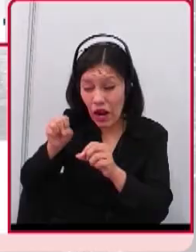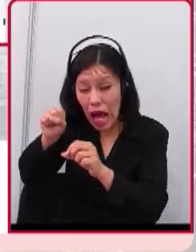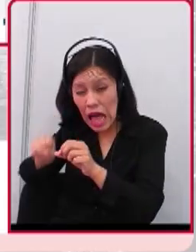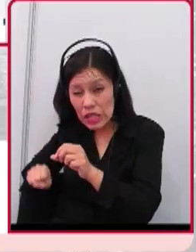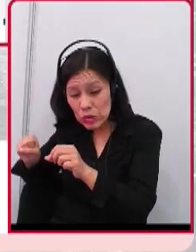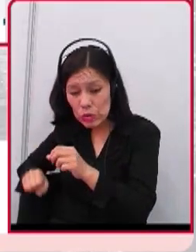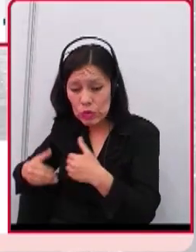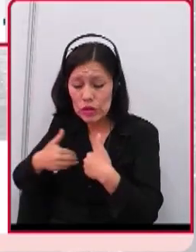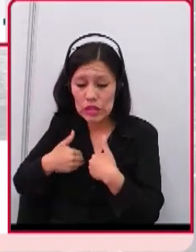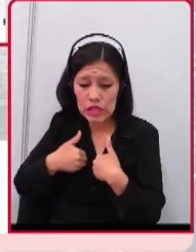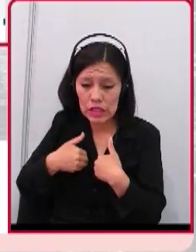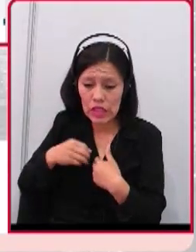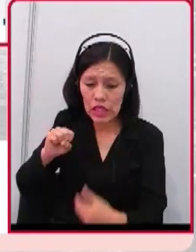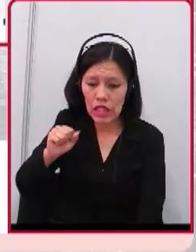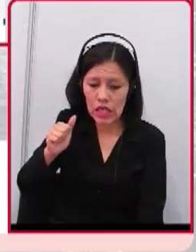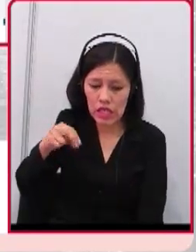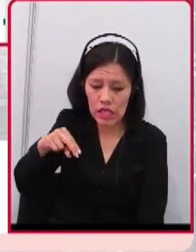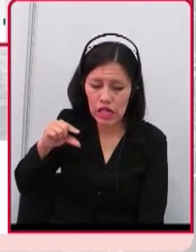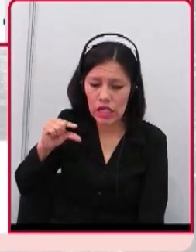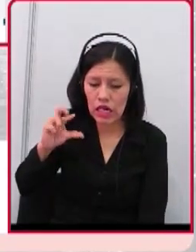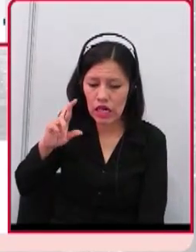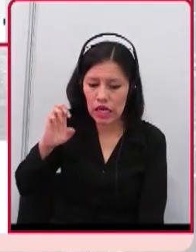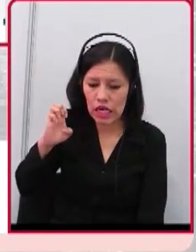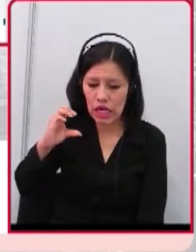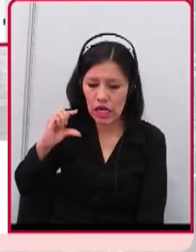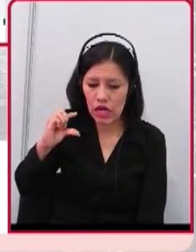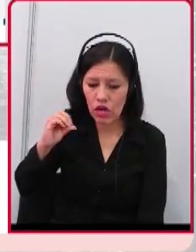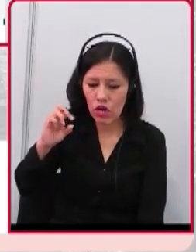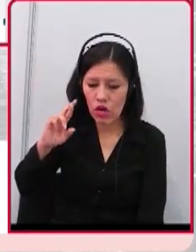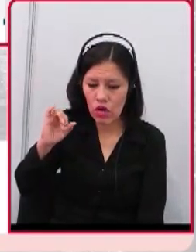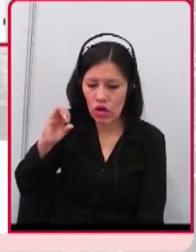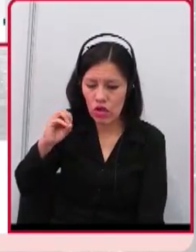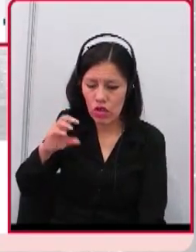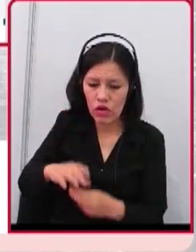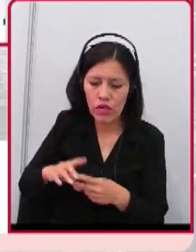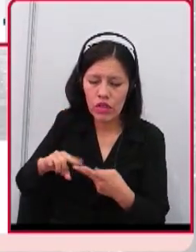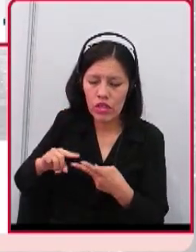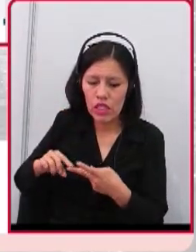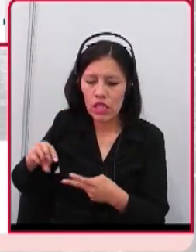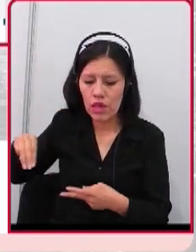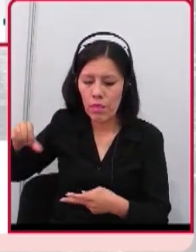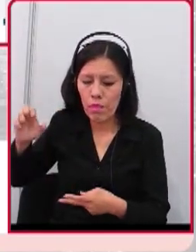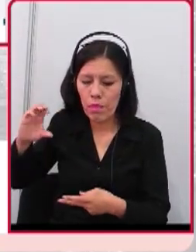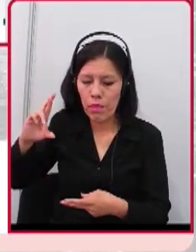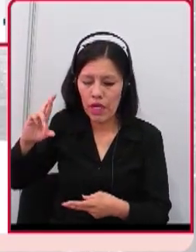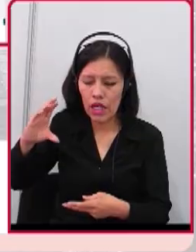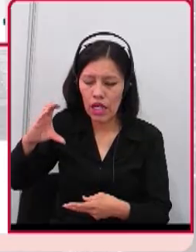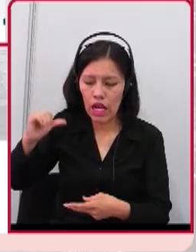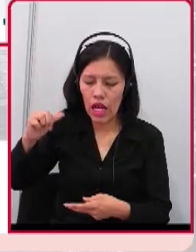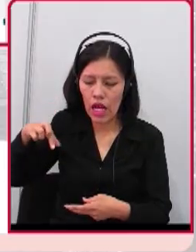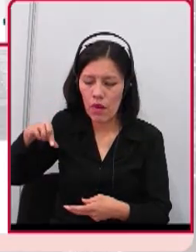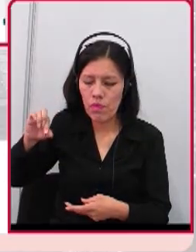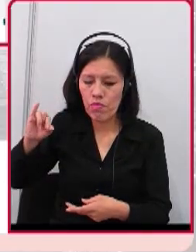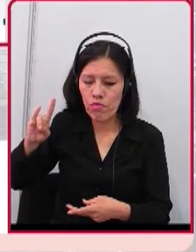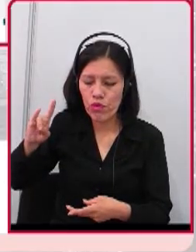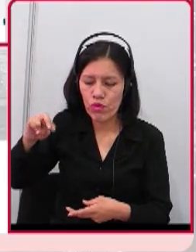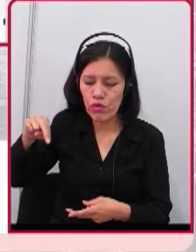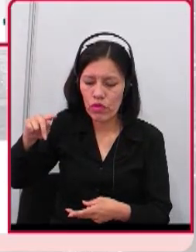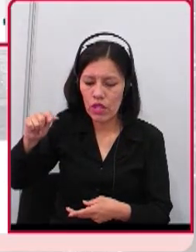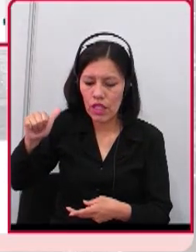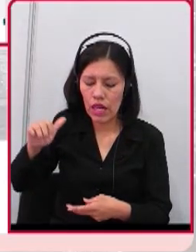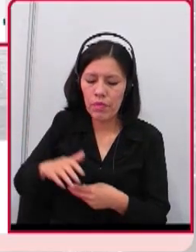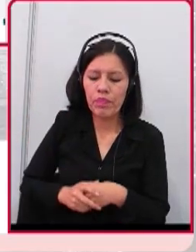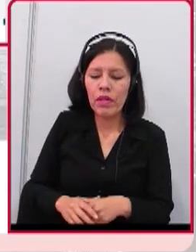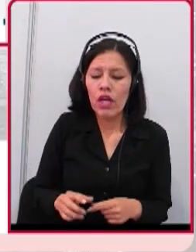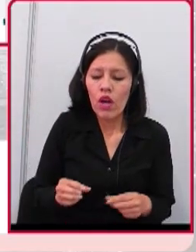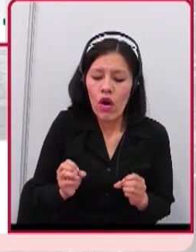distal San Gregorio, ¿no? Bueno, se muestra dos secciones esquemáticas. La parte superior es